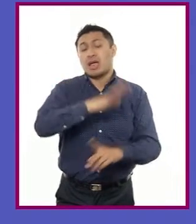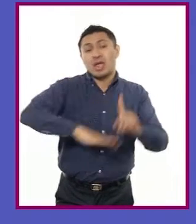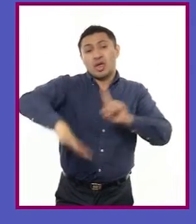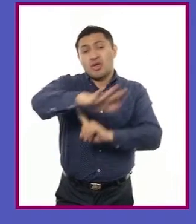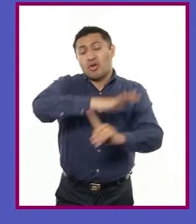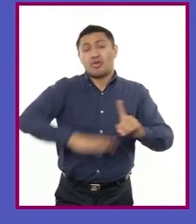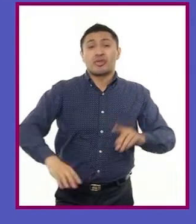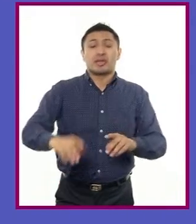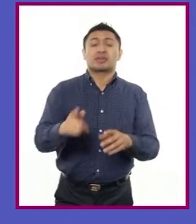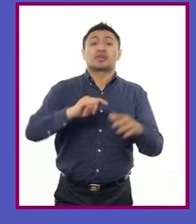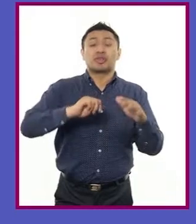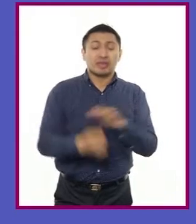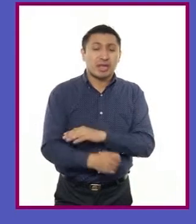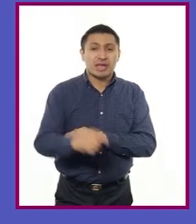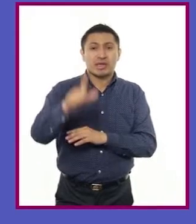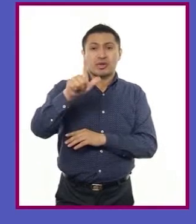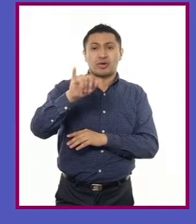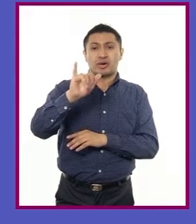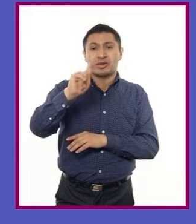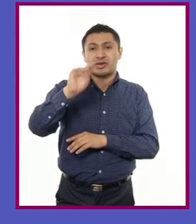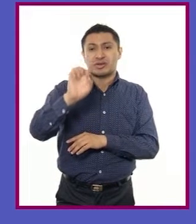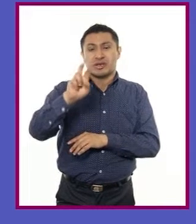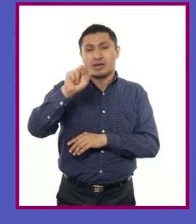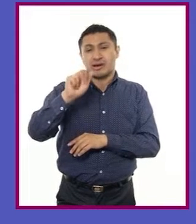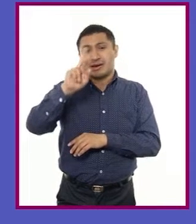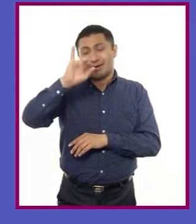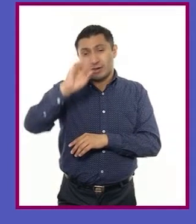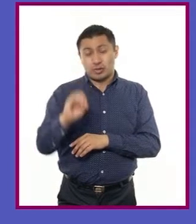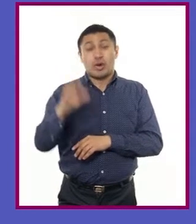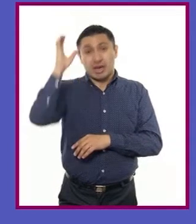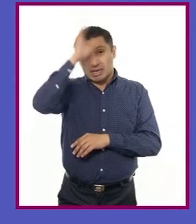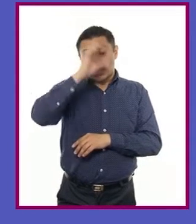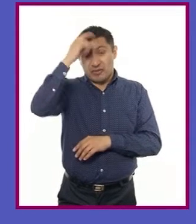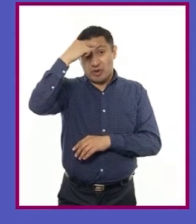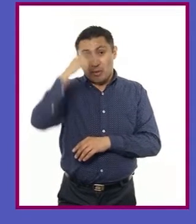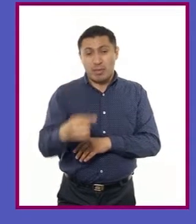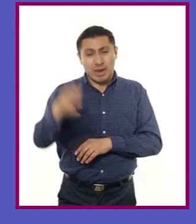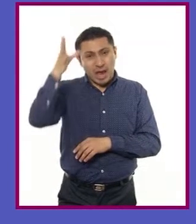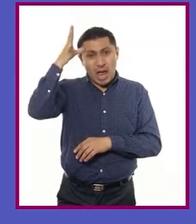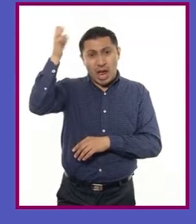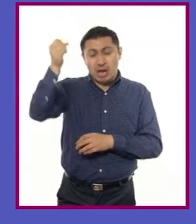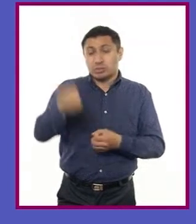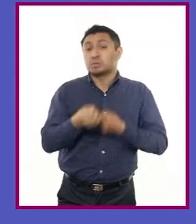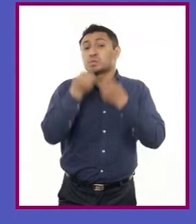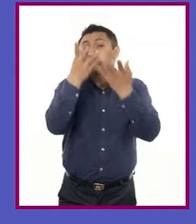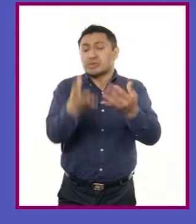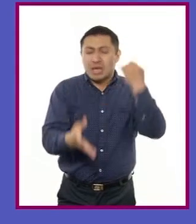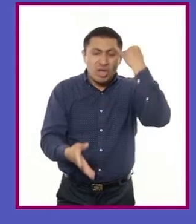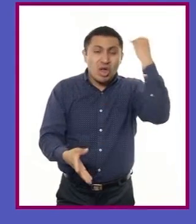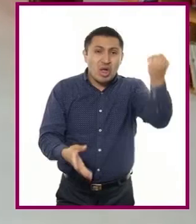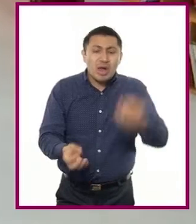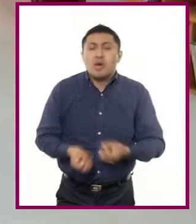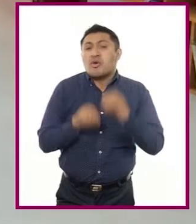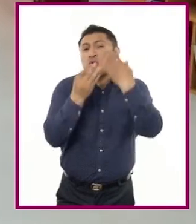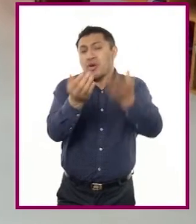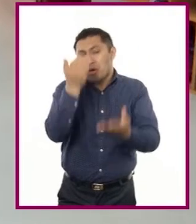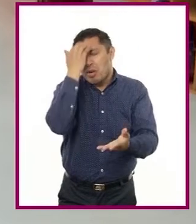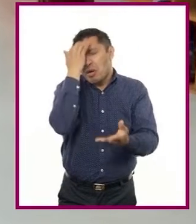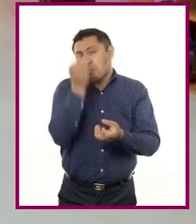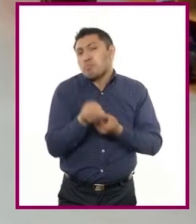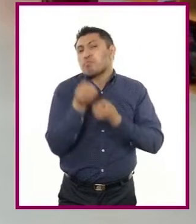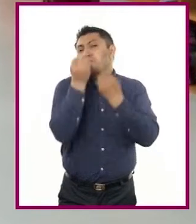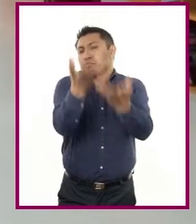literarios y científicos para dar a conocer conceptos, ideas y conocimientos.